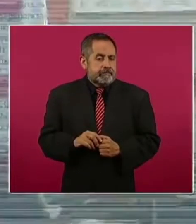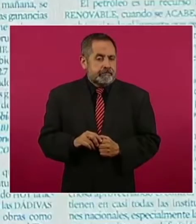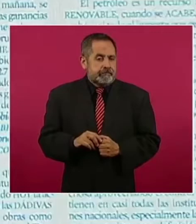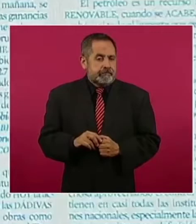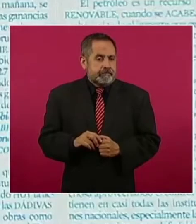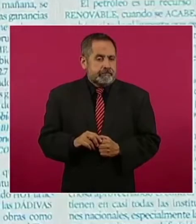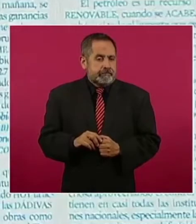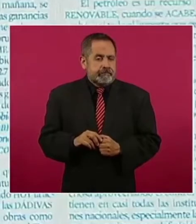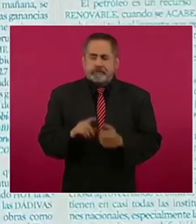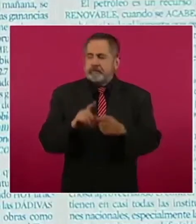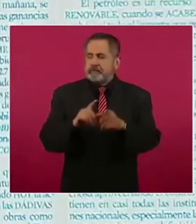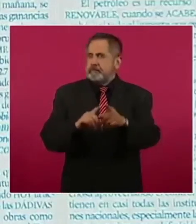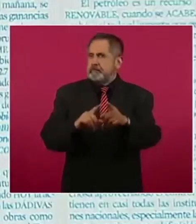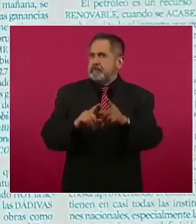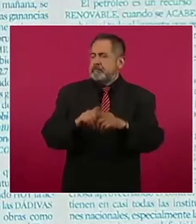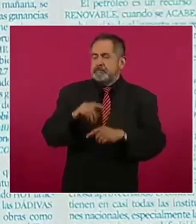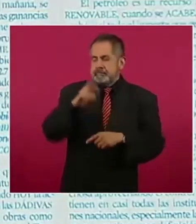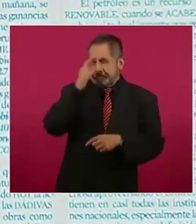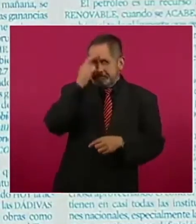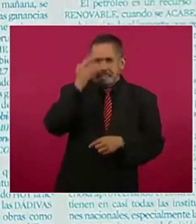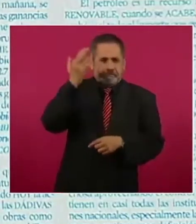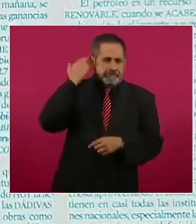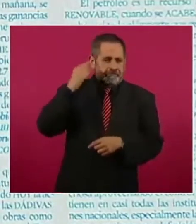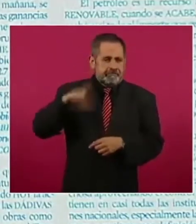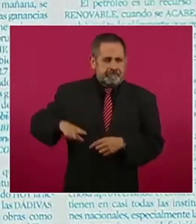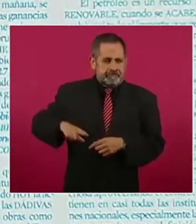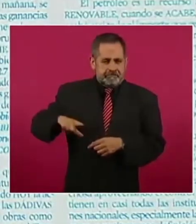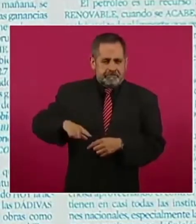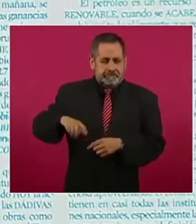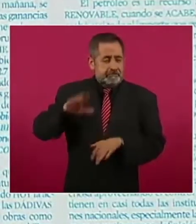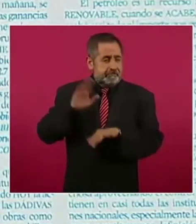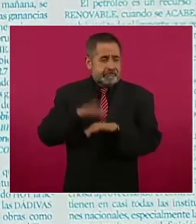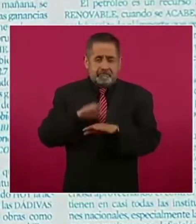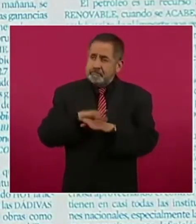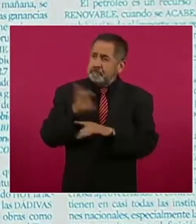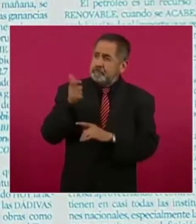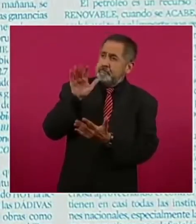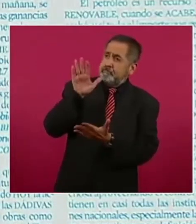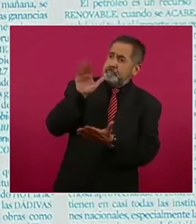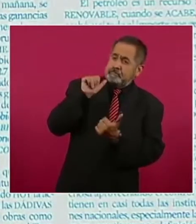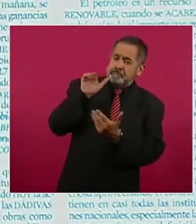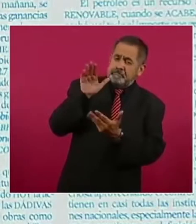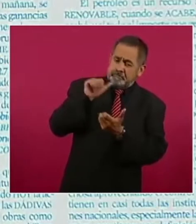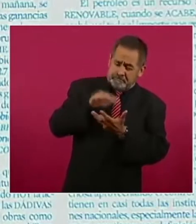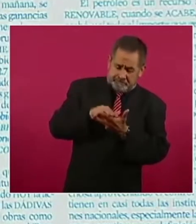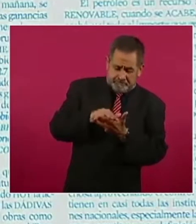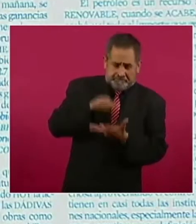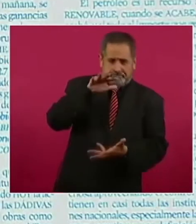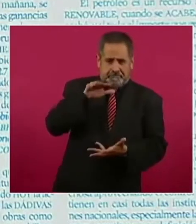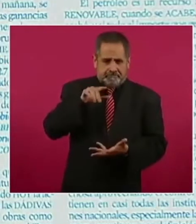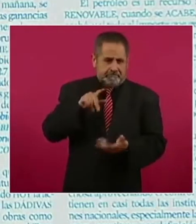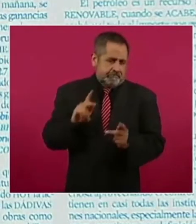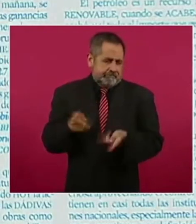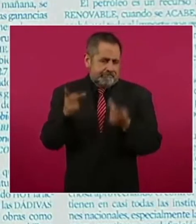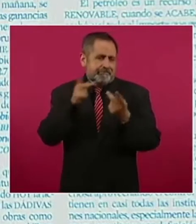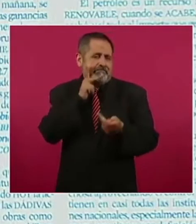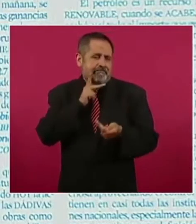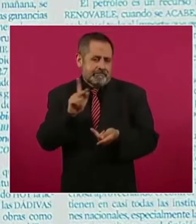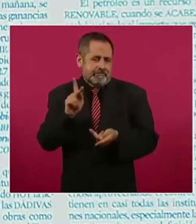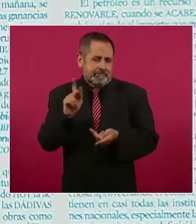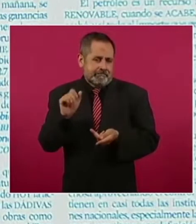En el gobierno donde se recibió más dinero por precios altos del petróleo,